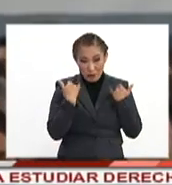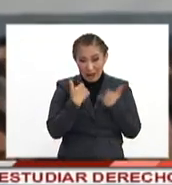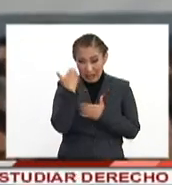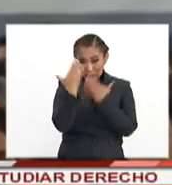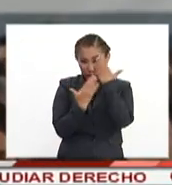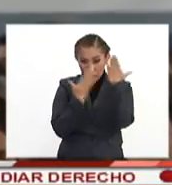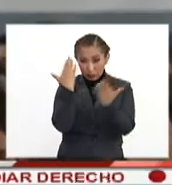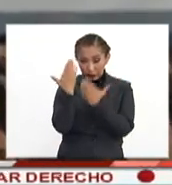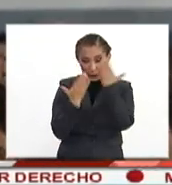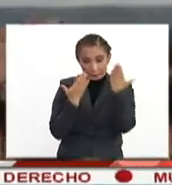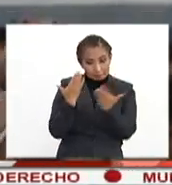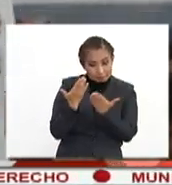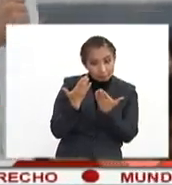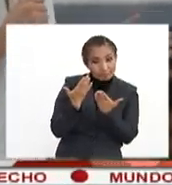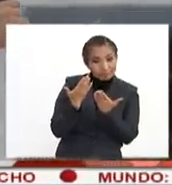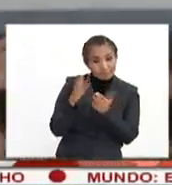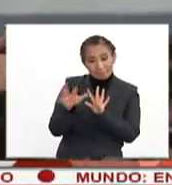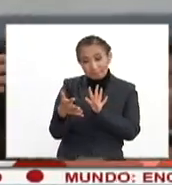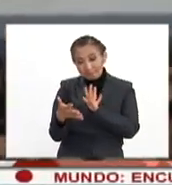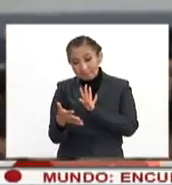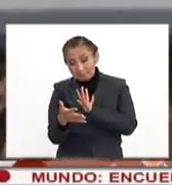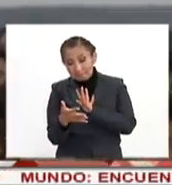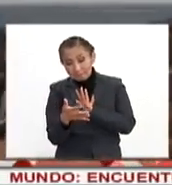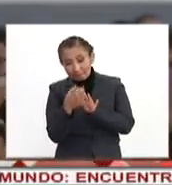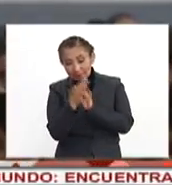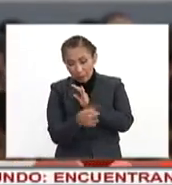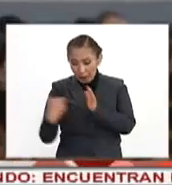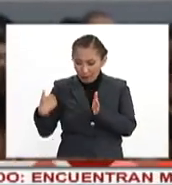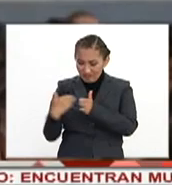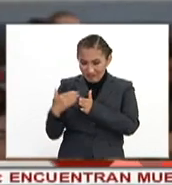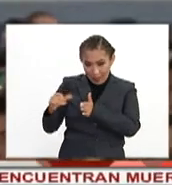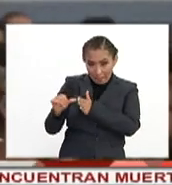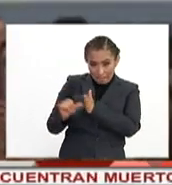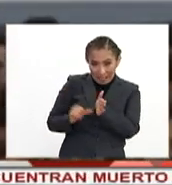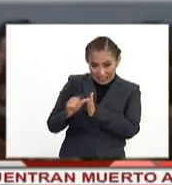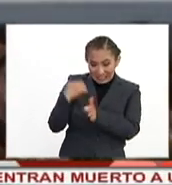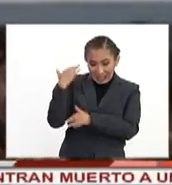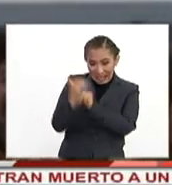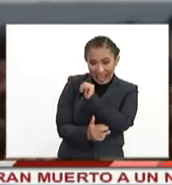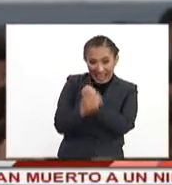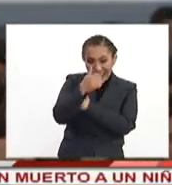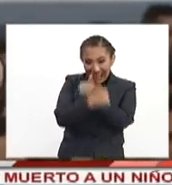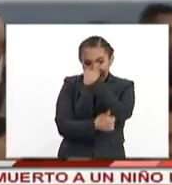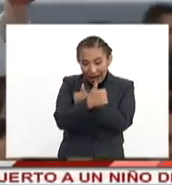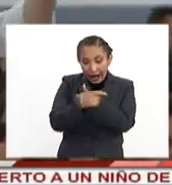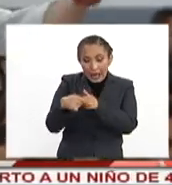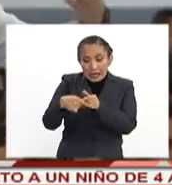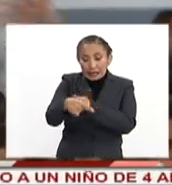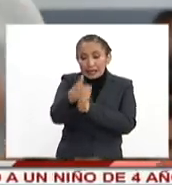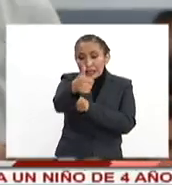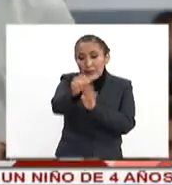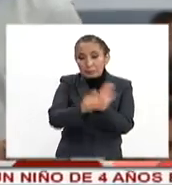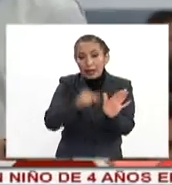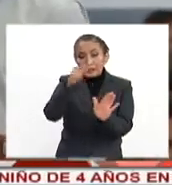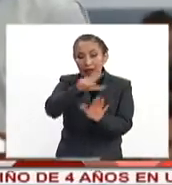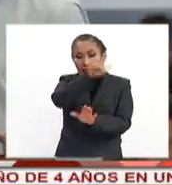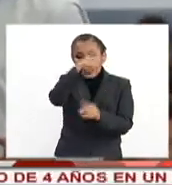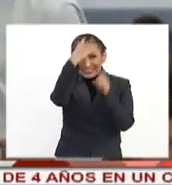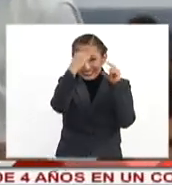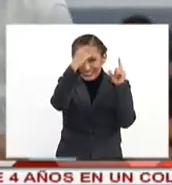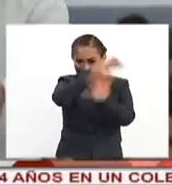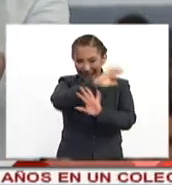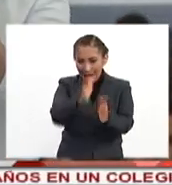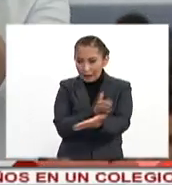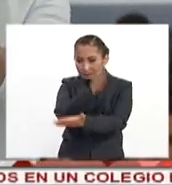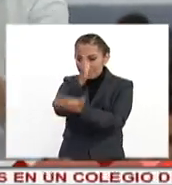jóvenes, entre los últimos meses de su carrera y los primeros 6 meses después de haber